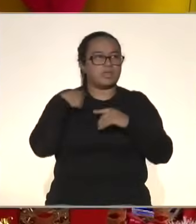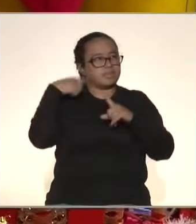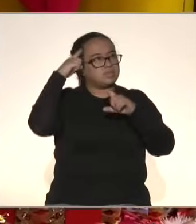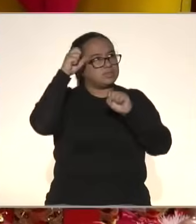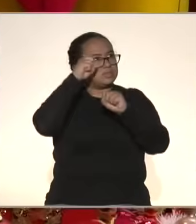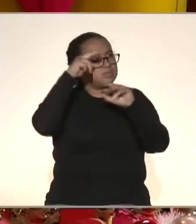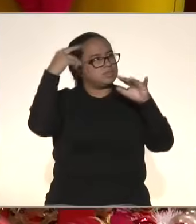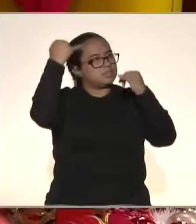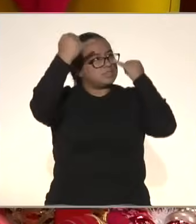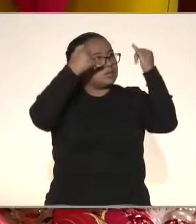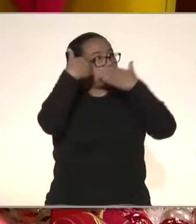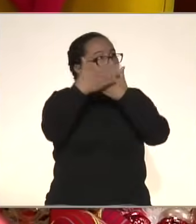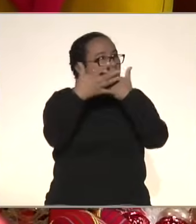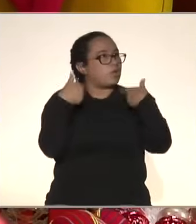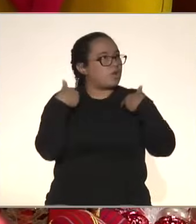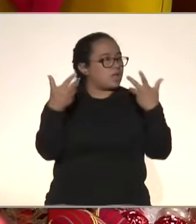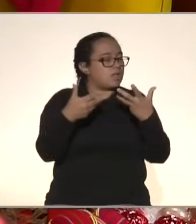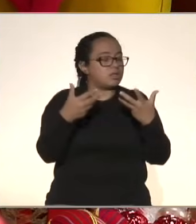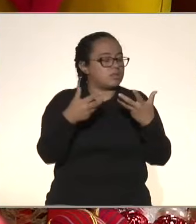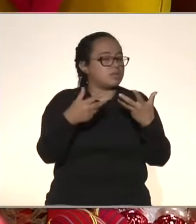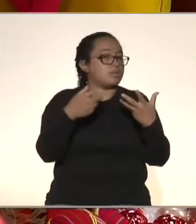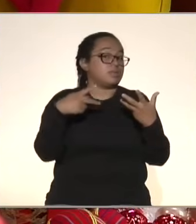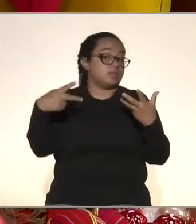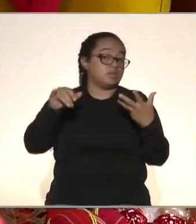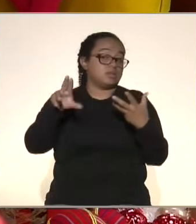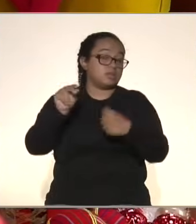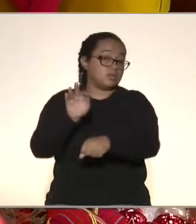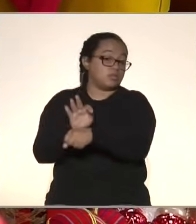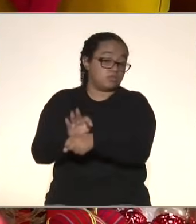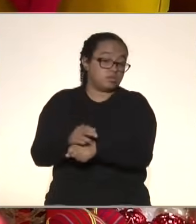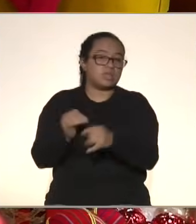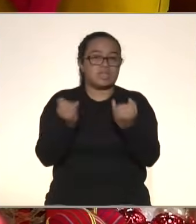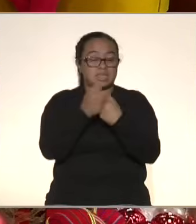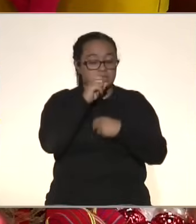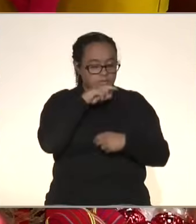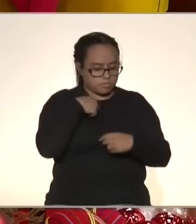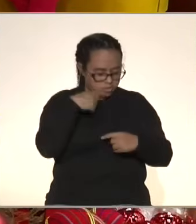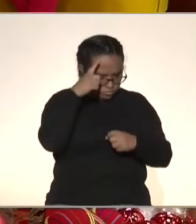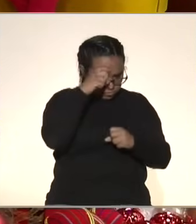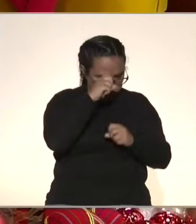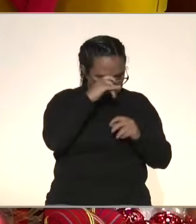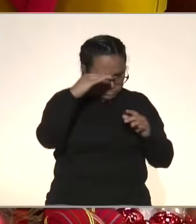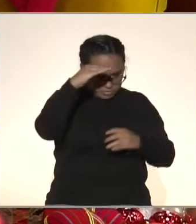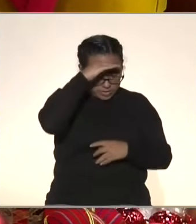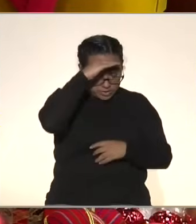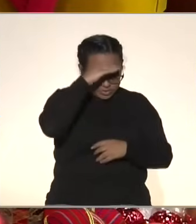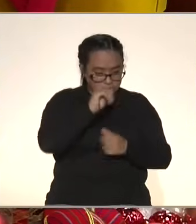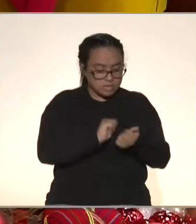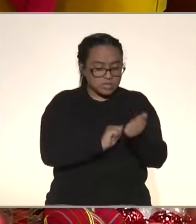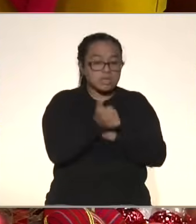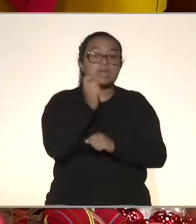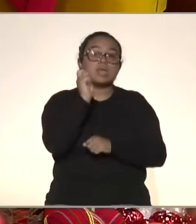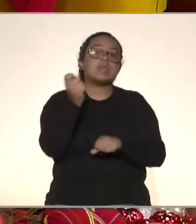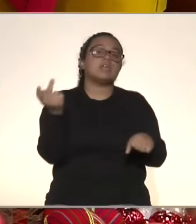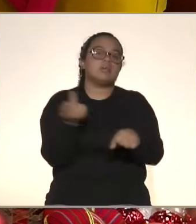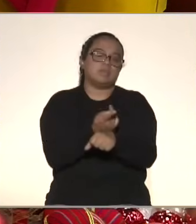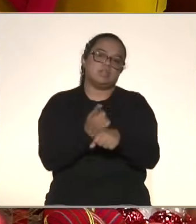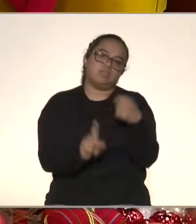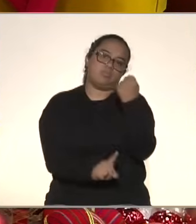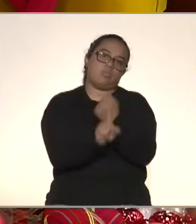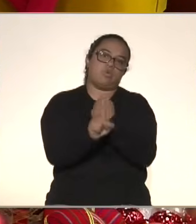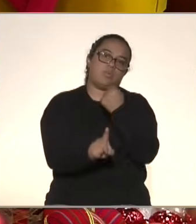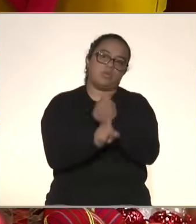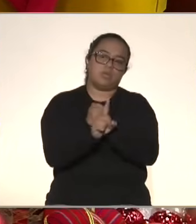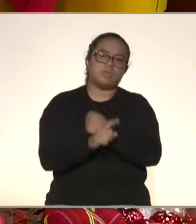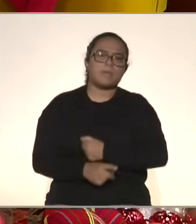expectativas. También sobrepensar y sobrehacer expectativas de entrada ya va a generar problemas. Entonces,